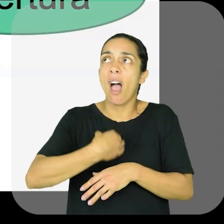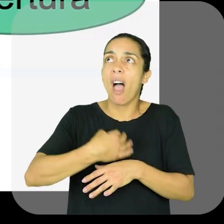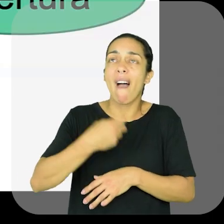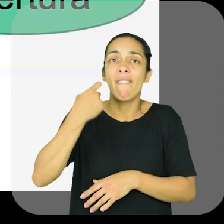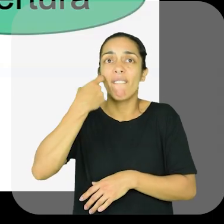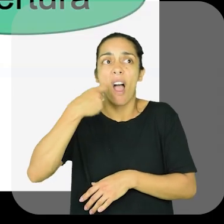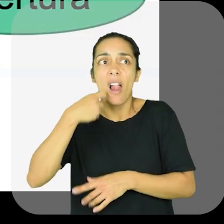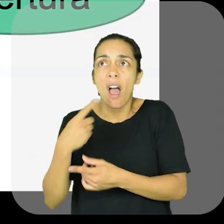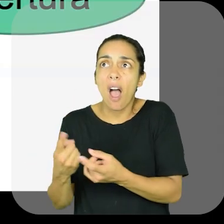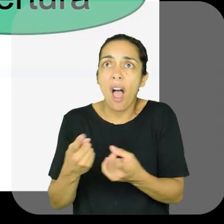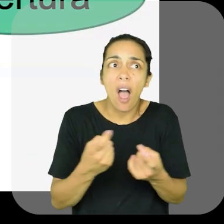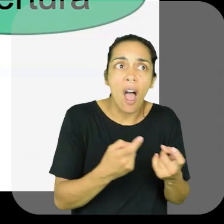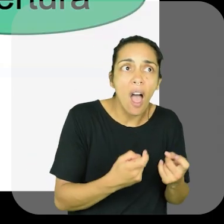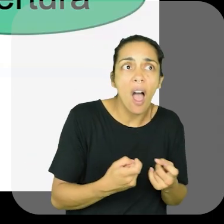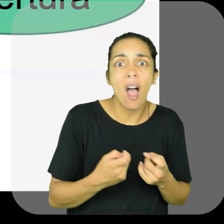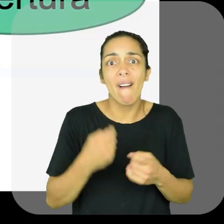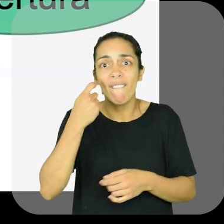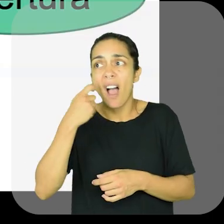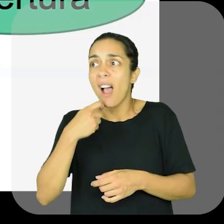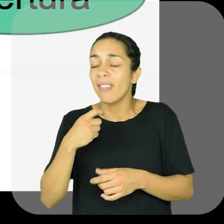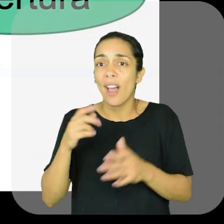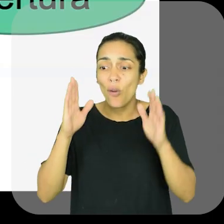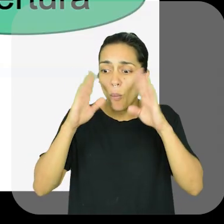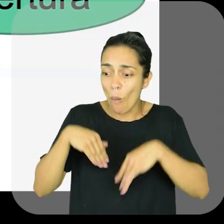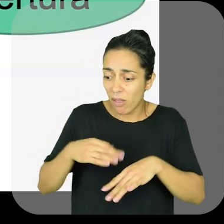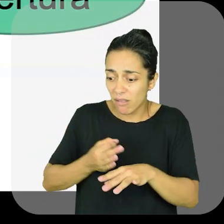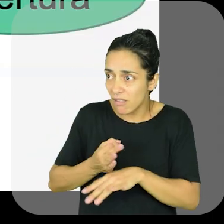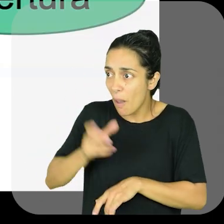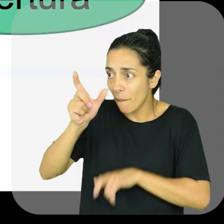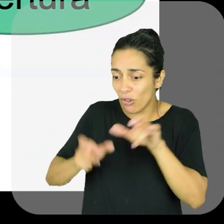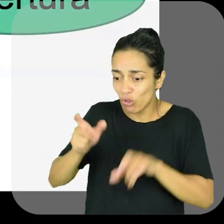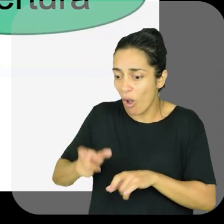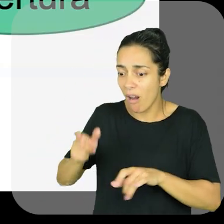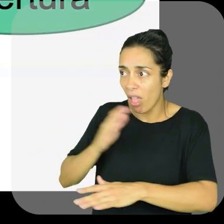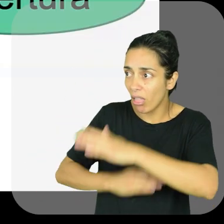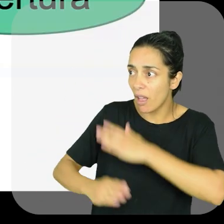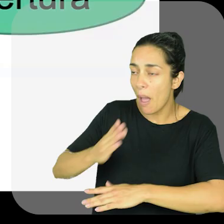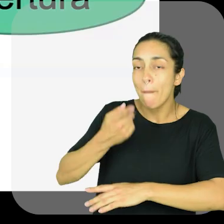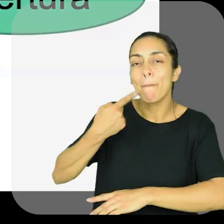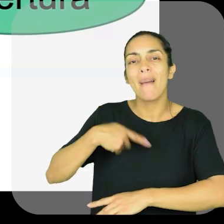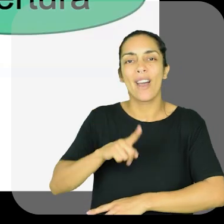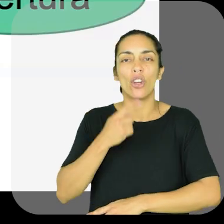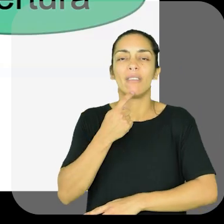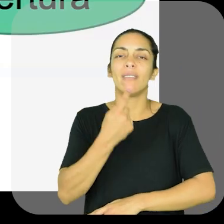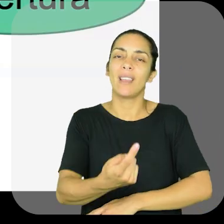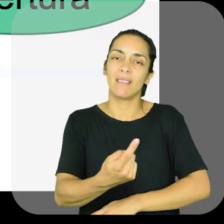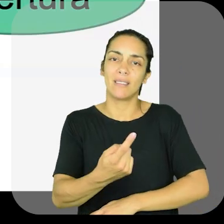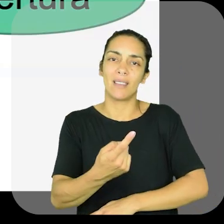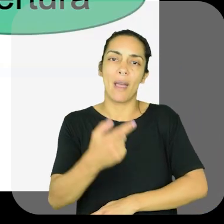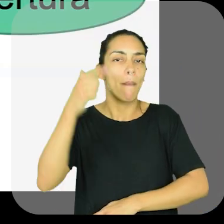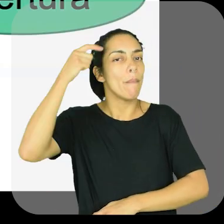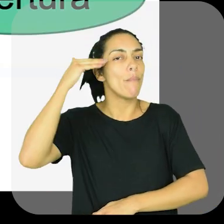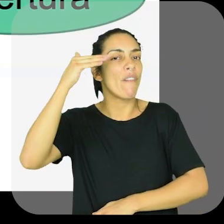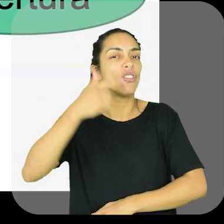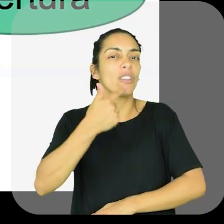yo no estoy formado para recibir personas con discapacidad en mi aula, pero cuando pone la barrera y dice yo no quiero, yo no